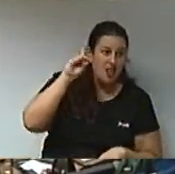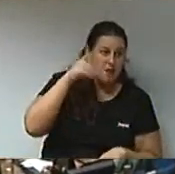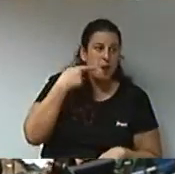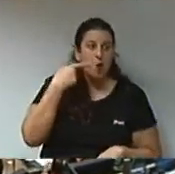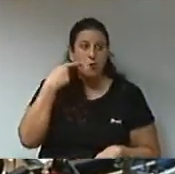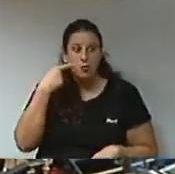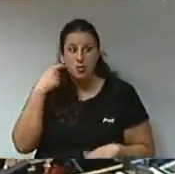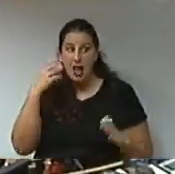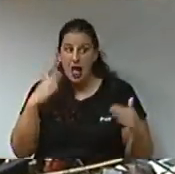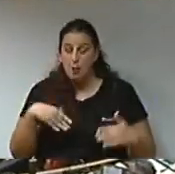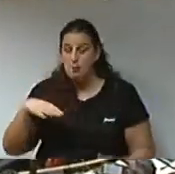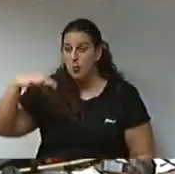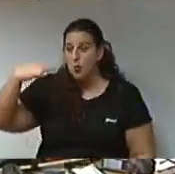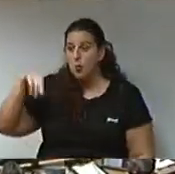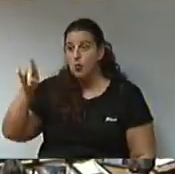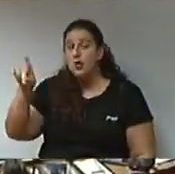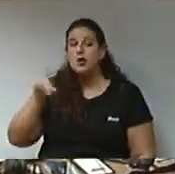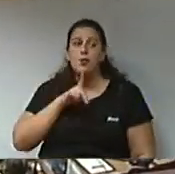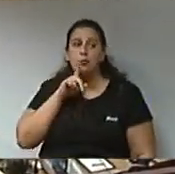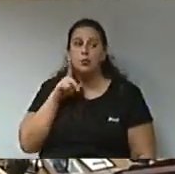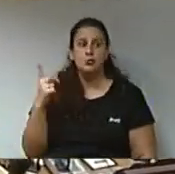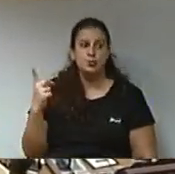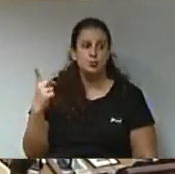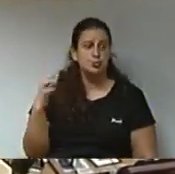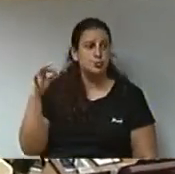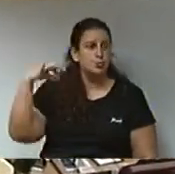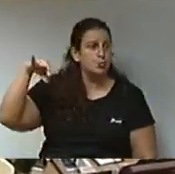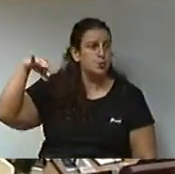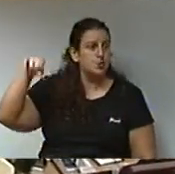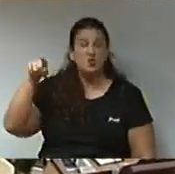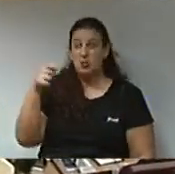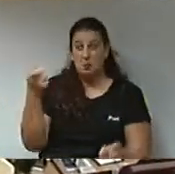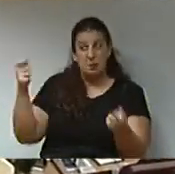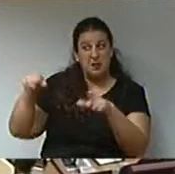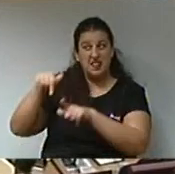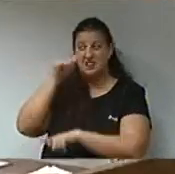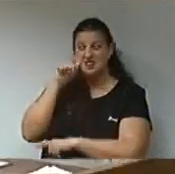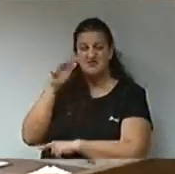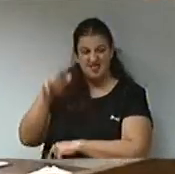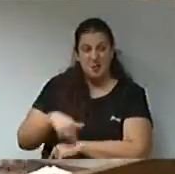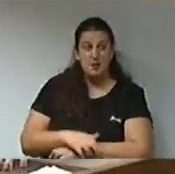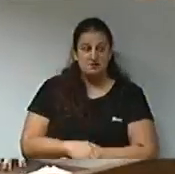usted. Queda usted. En eso también se le parece a usted al señor Sánchez, fíjese.